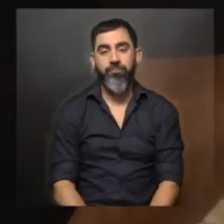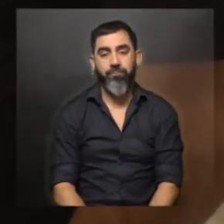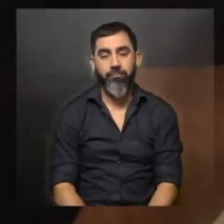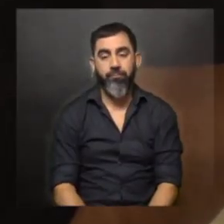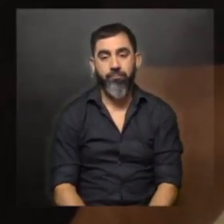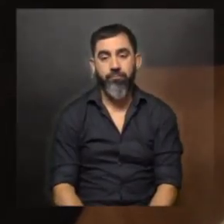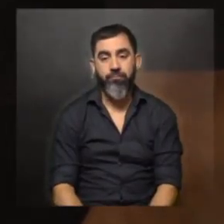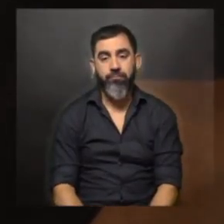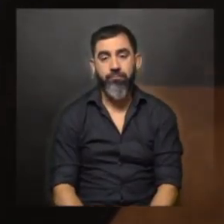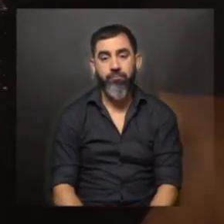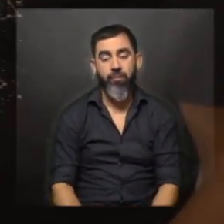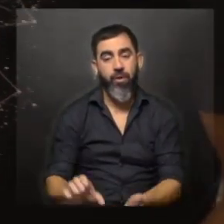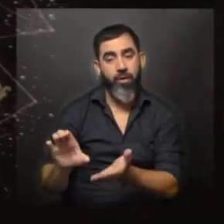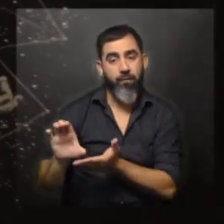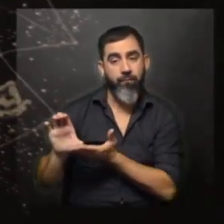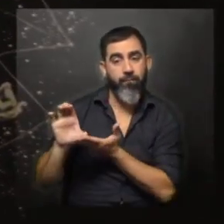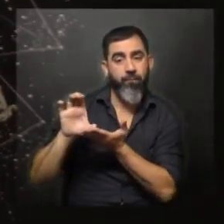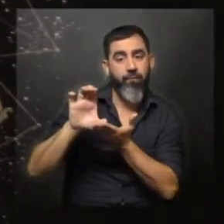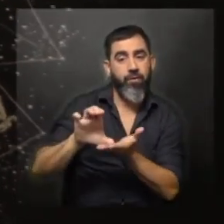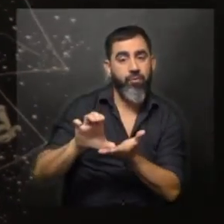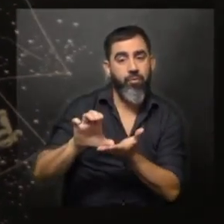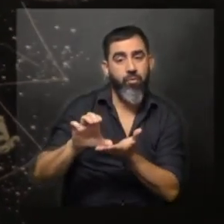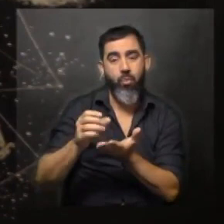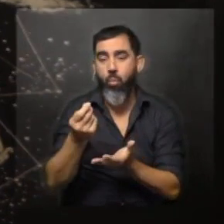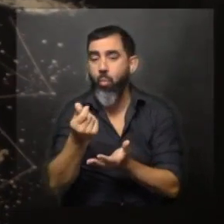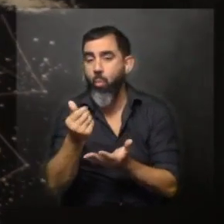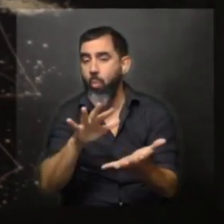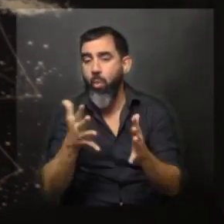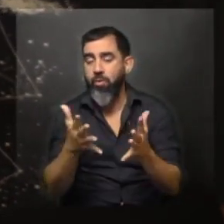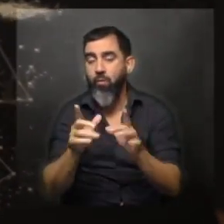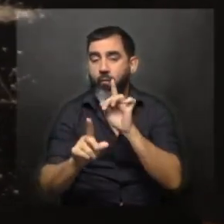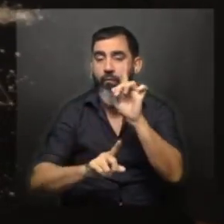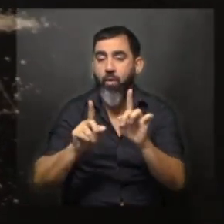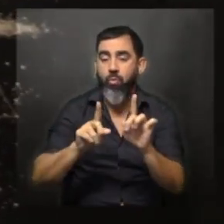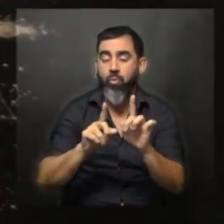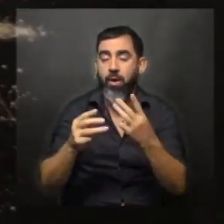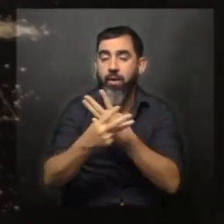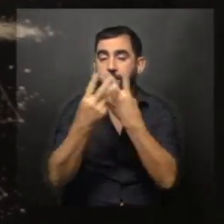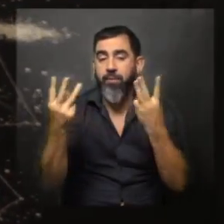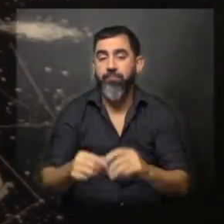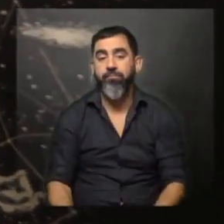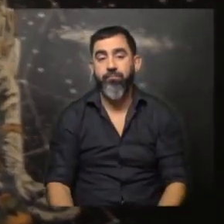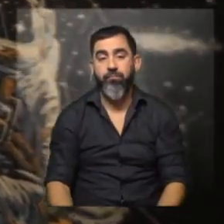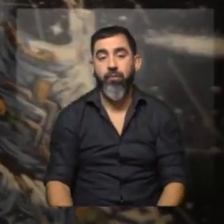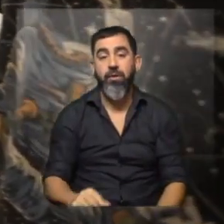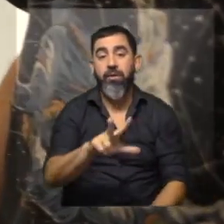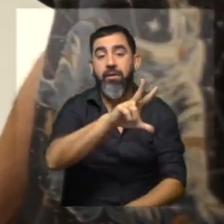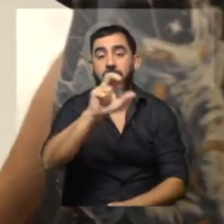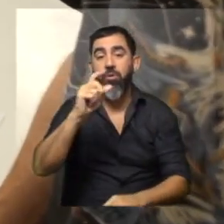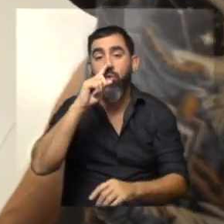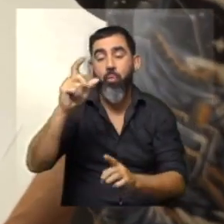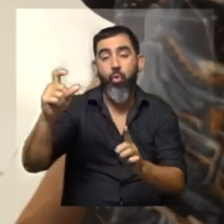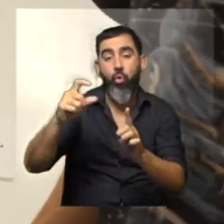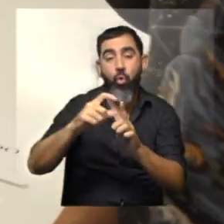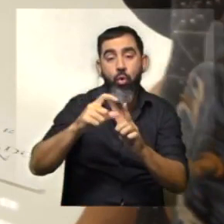¿Se puede hablar de una inversión, de cuál es el volumen de lo que invirtió Facultad o la UDELAR en sí mismo acá? Sí, acá hay $300.000